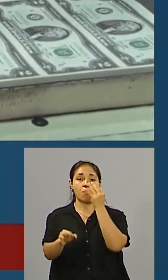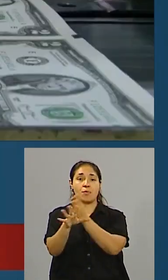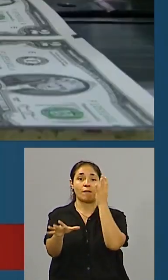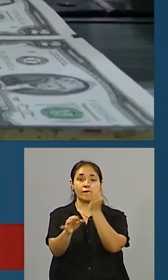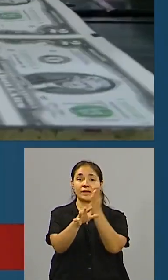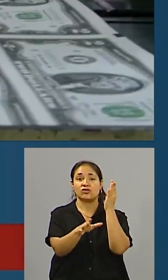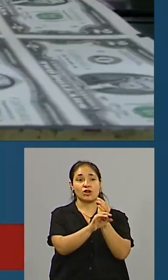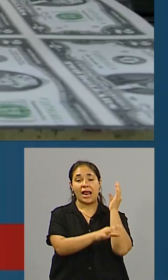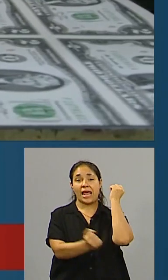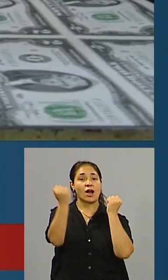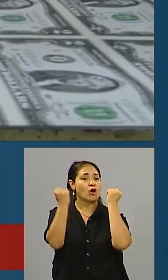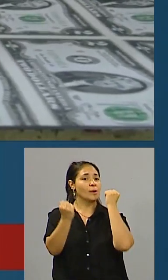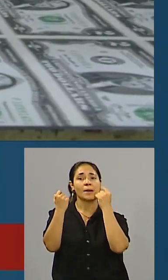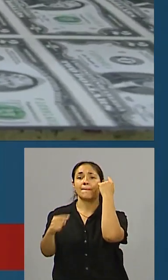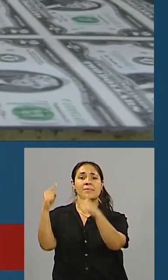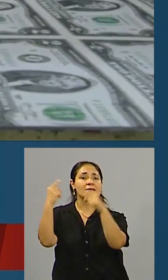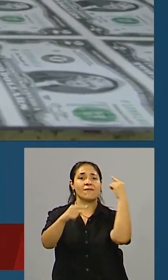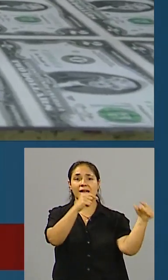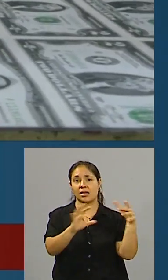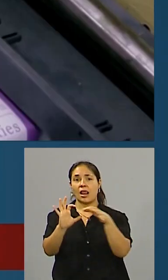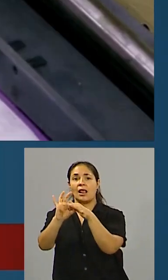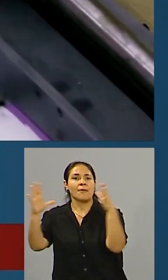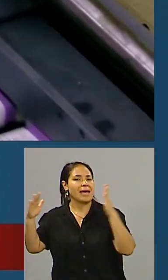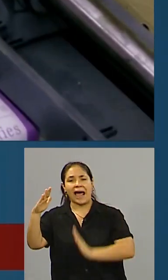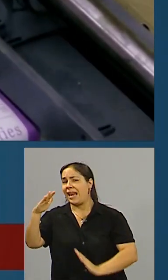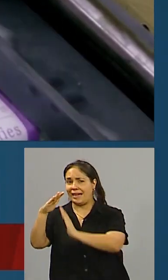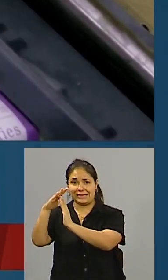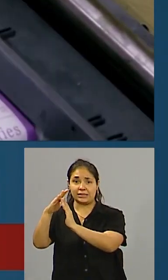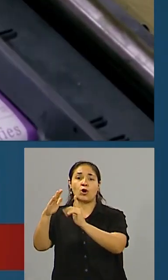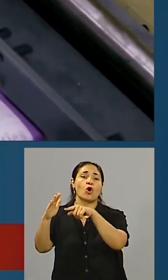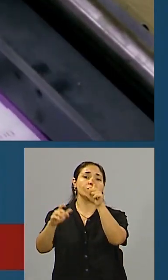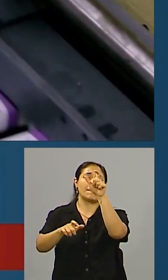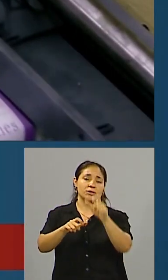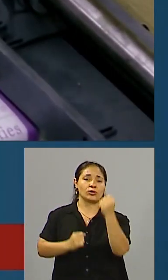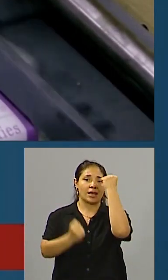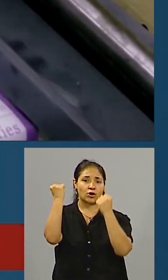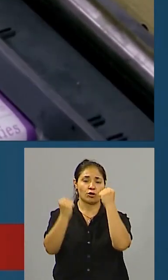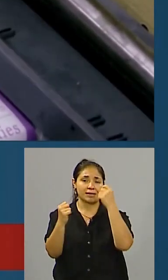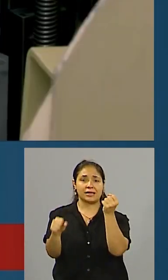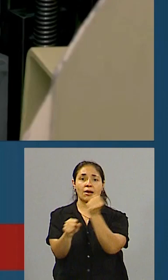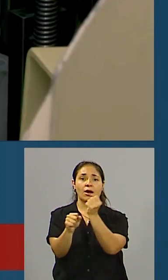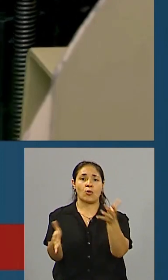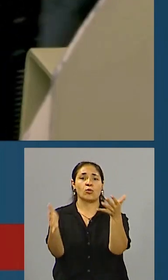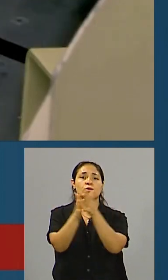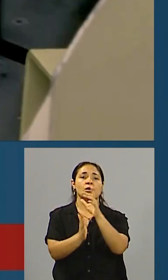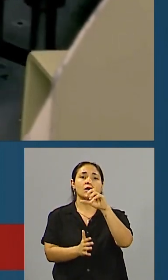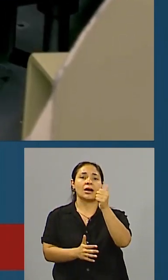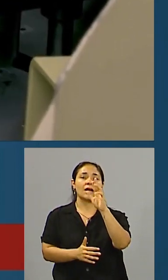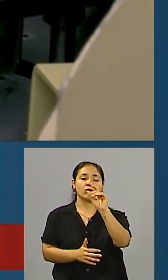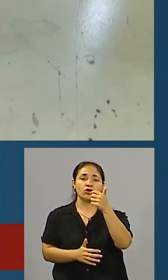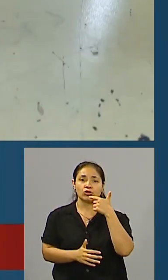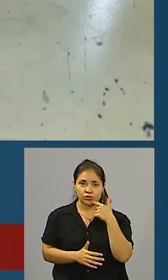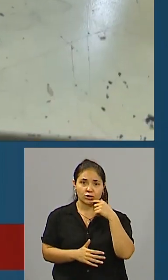cualquier ideología, desde los liberales extremos, gente que ha estado trabajando con él, Carlos Rodríguez,